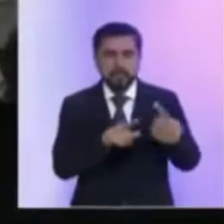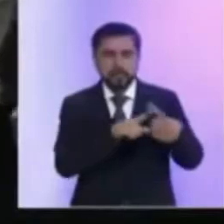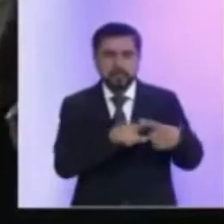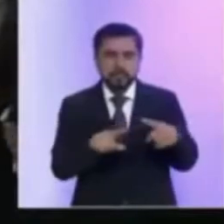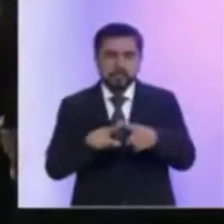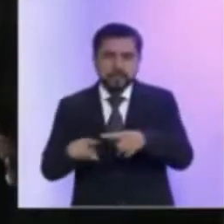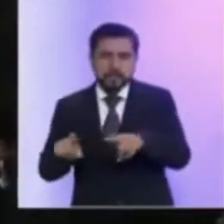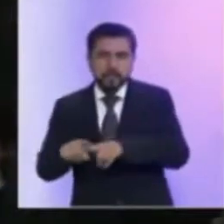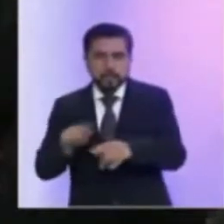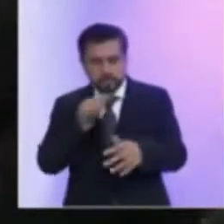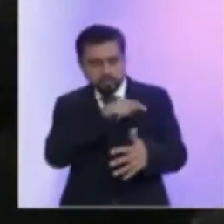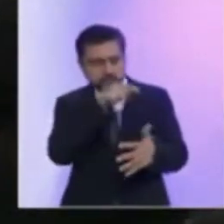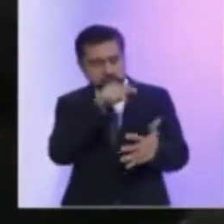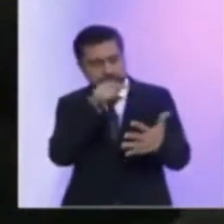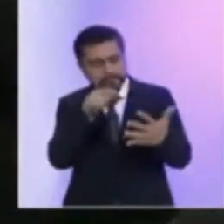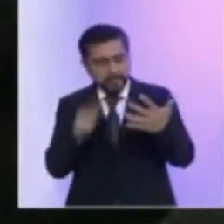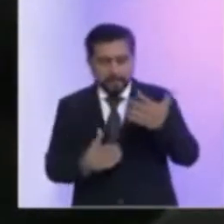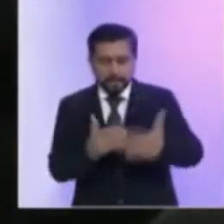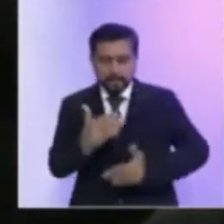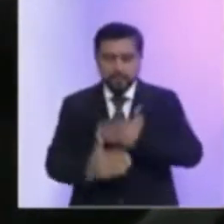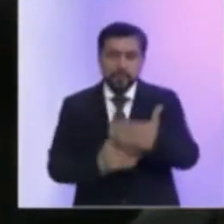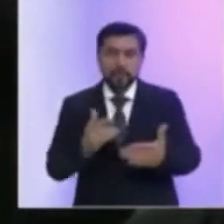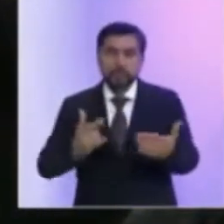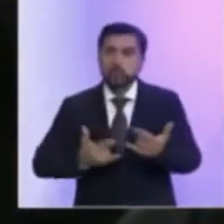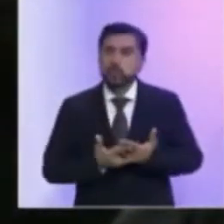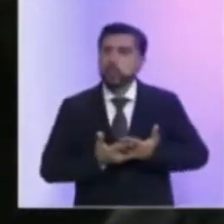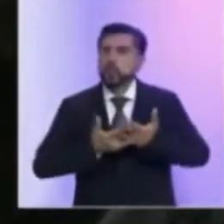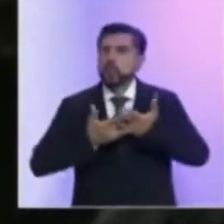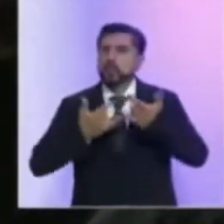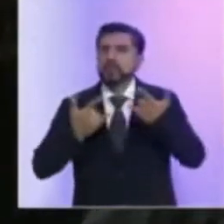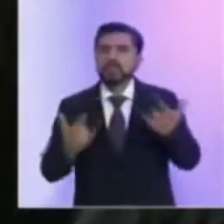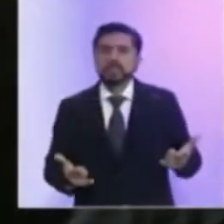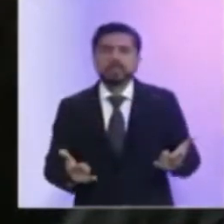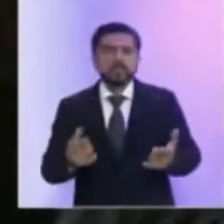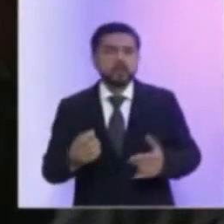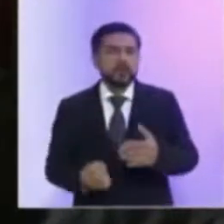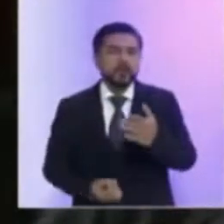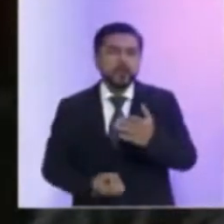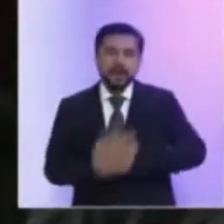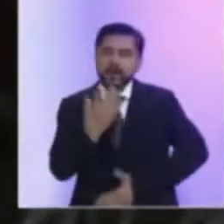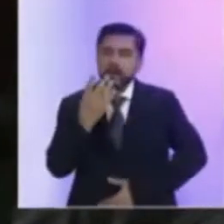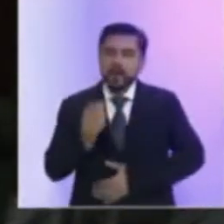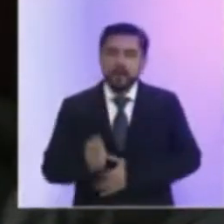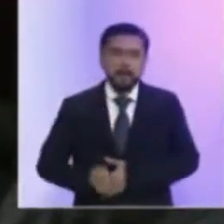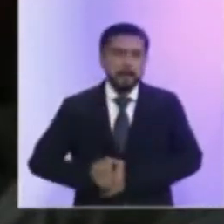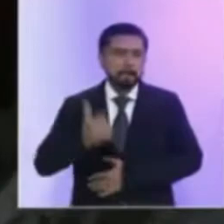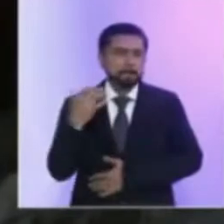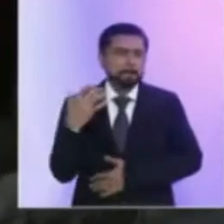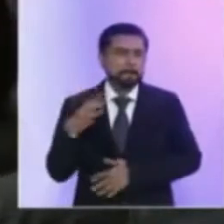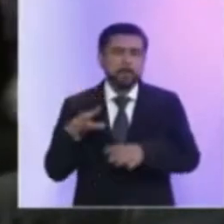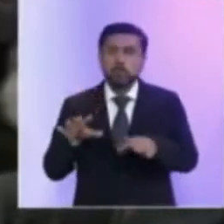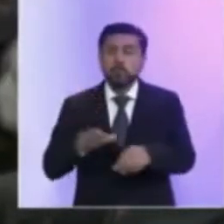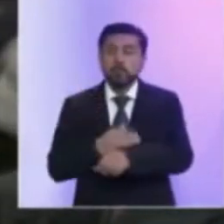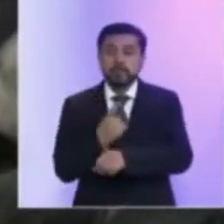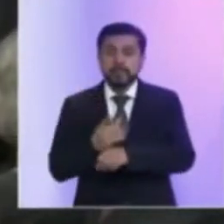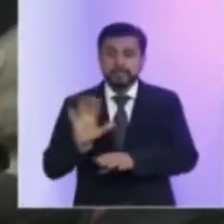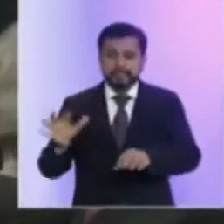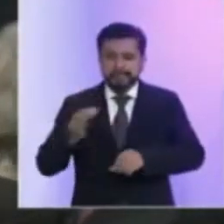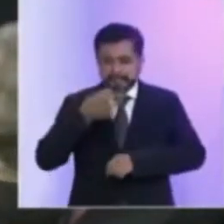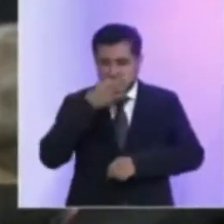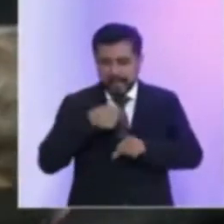calificar este proceso como histórico, inédito en muchos sentidos. Cuando estamos ya a